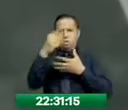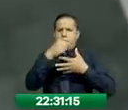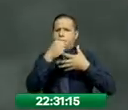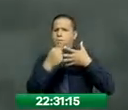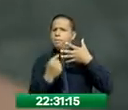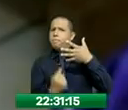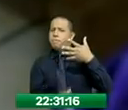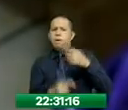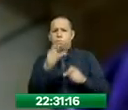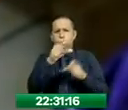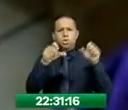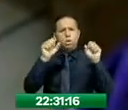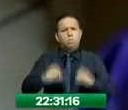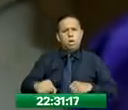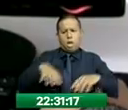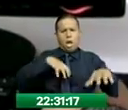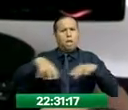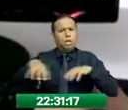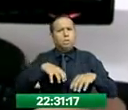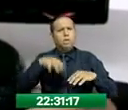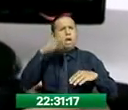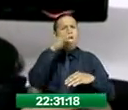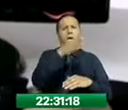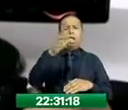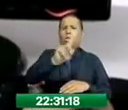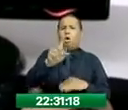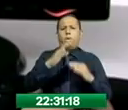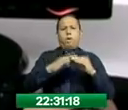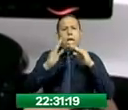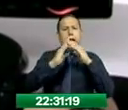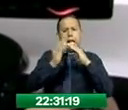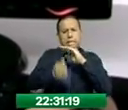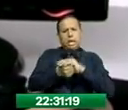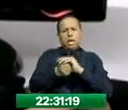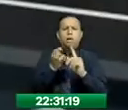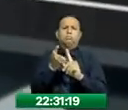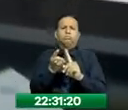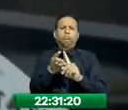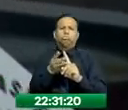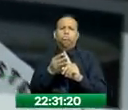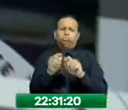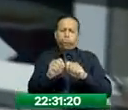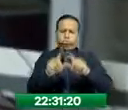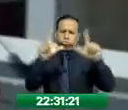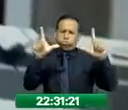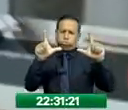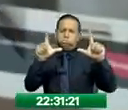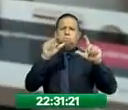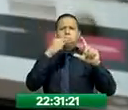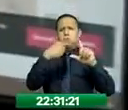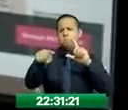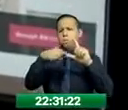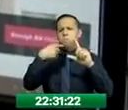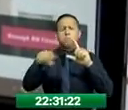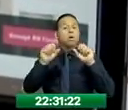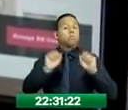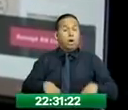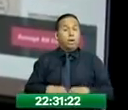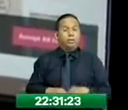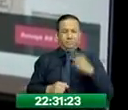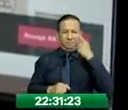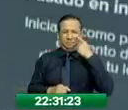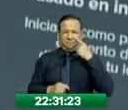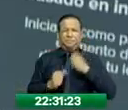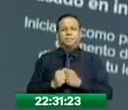diferentes trámites acortando tiempo y dinero y como herramienta que permite enfrentar las secuelas del cobi 19 en el